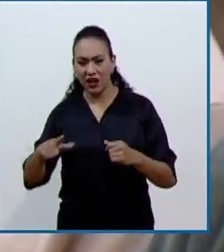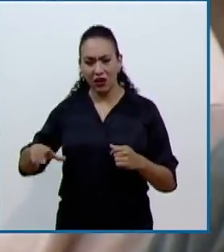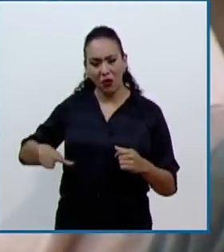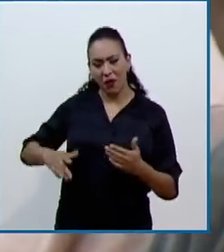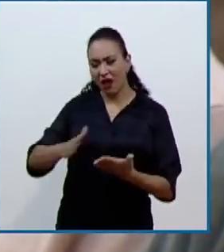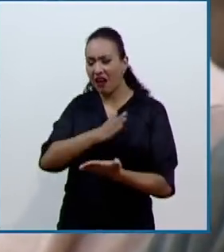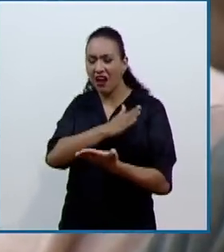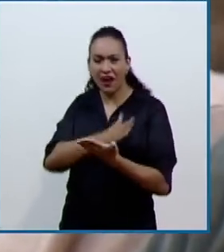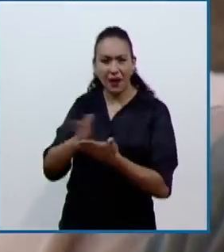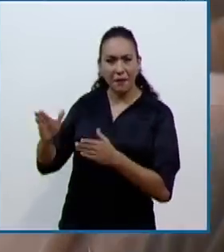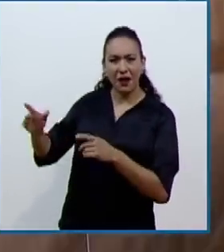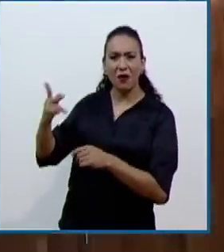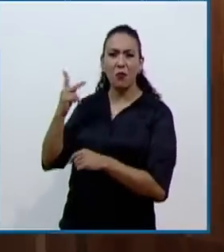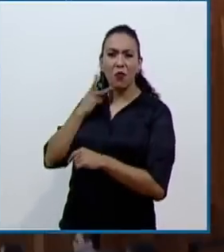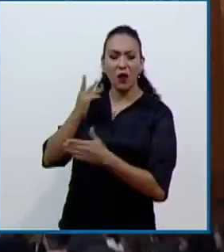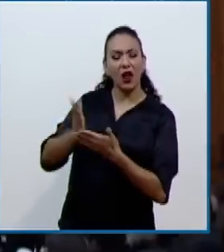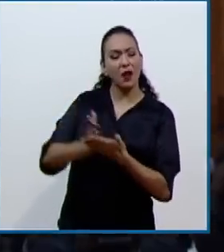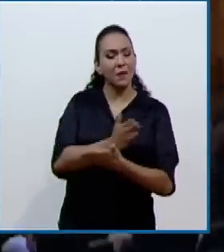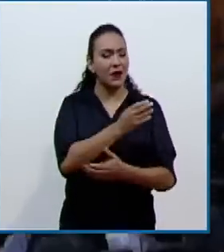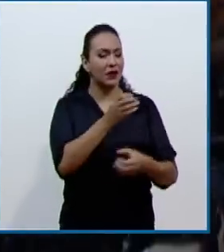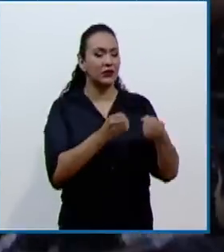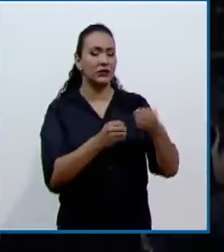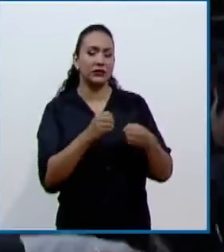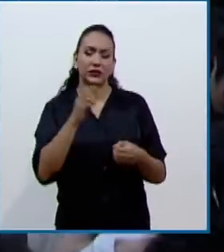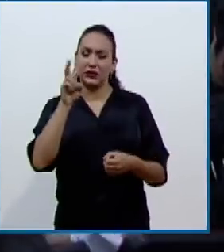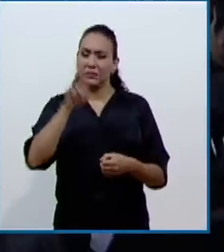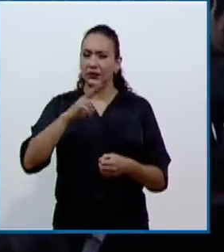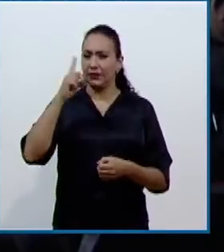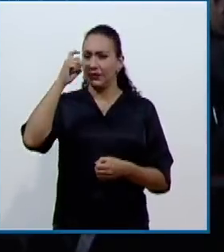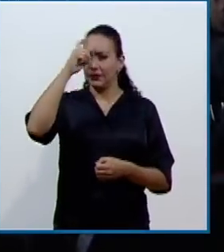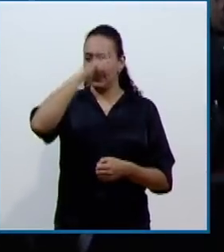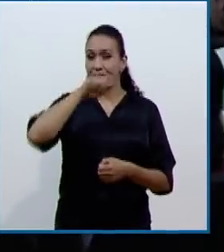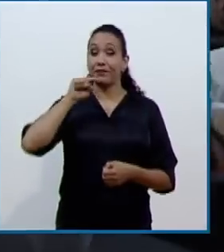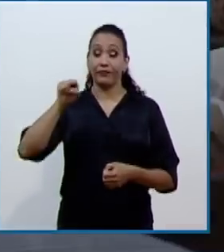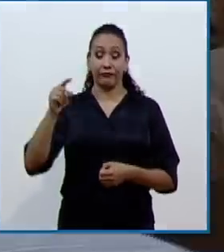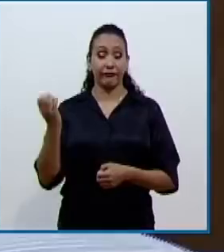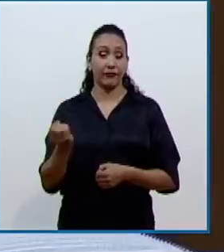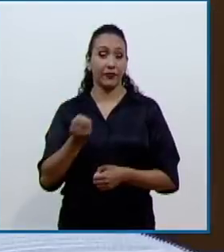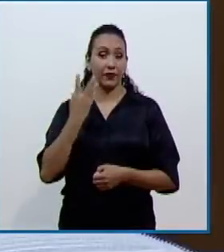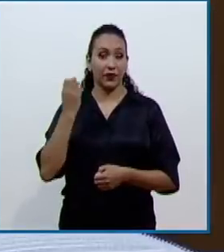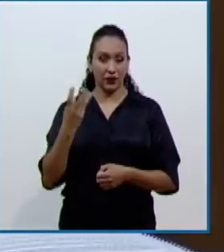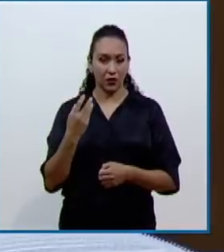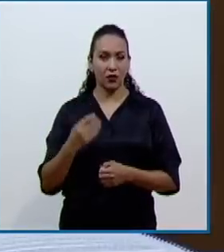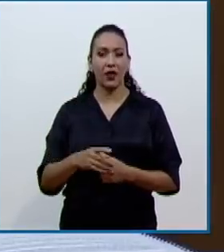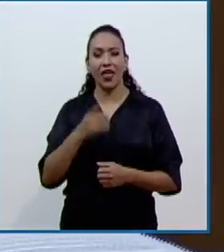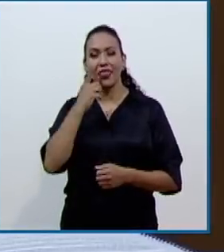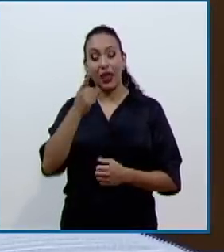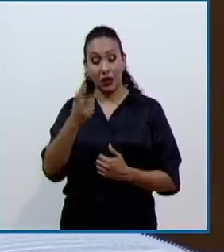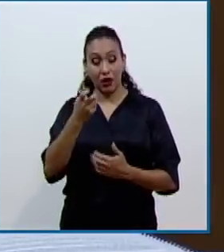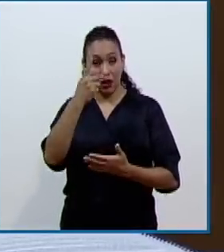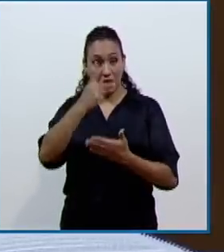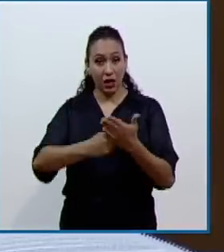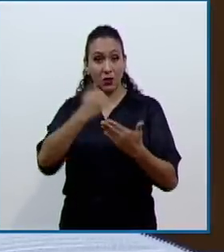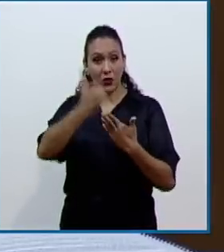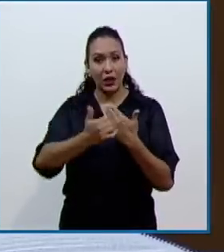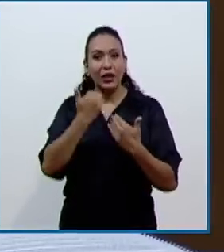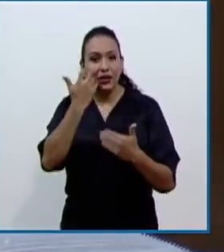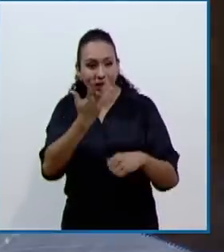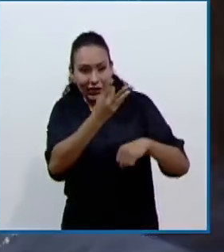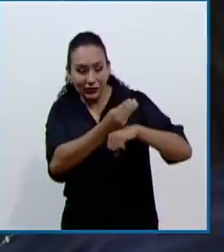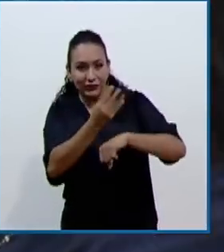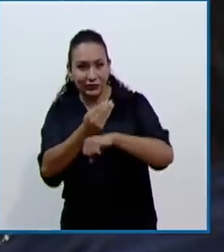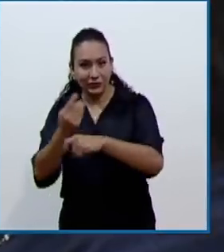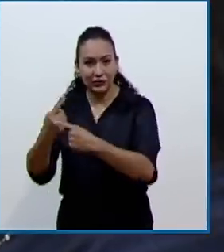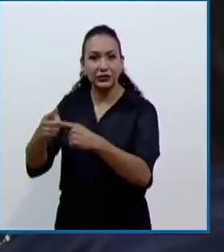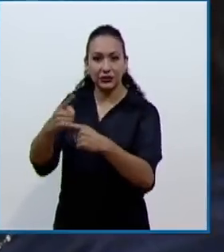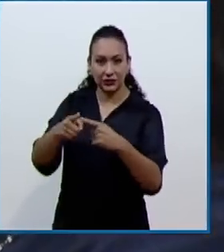se considere democrático. Al participar en un foro en la Facultad de Derecho de la UNAM, habló del proyecto con el que propone resolver diversas